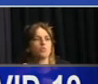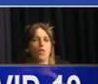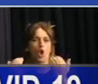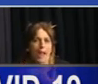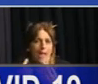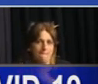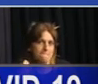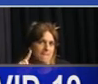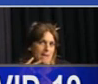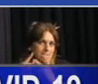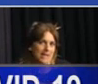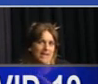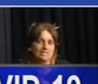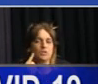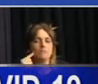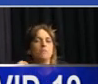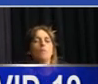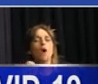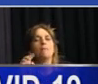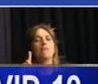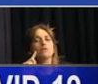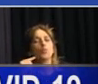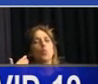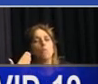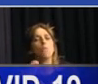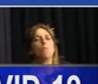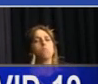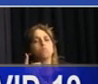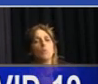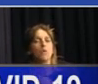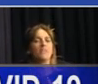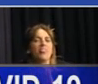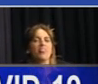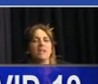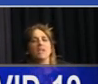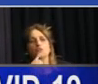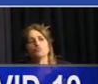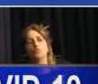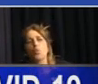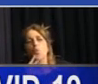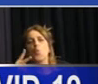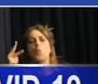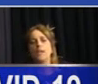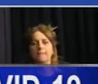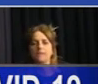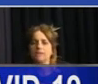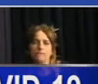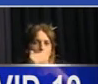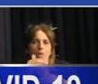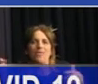para que reciban un proyecto de ley que posibilita la limitación del derecho de reunión